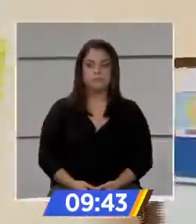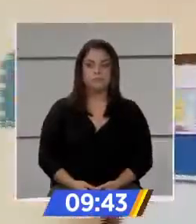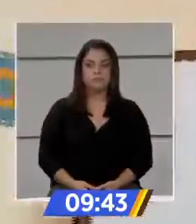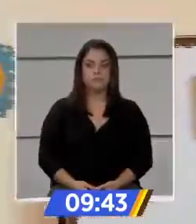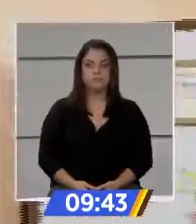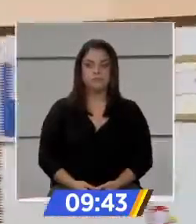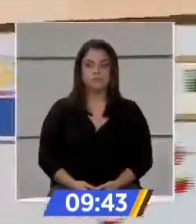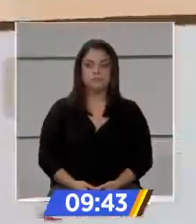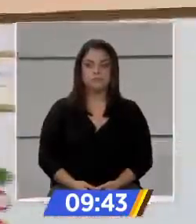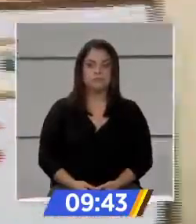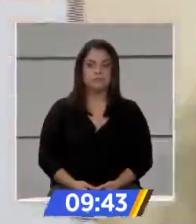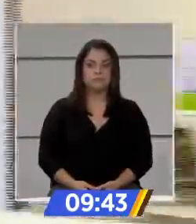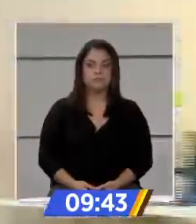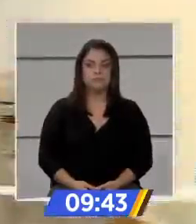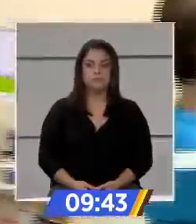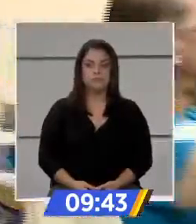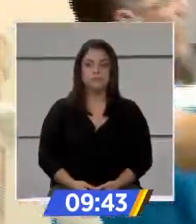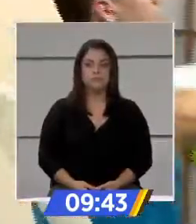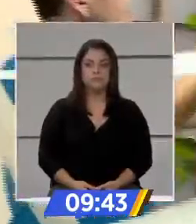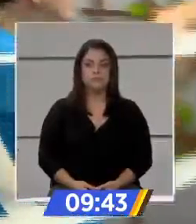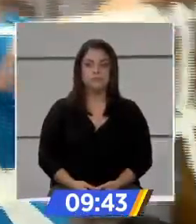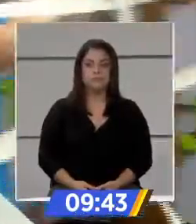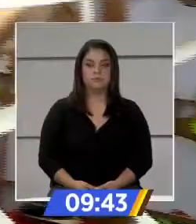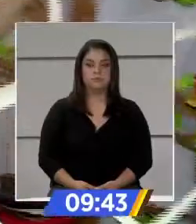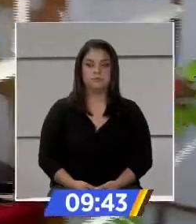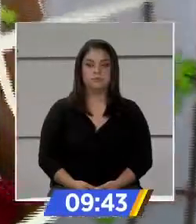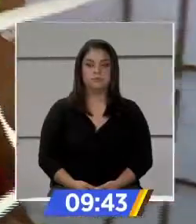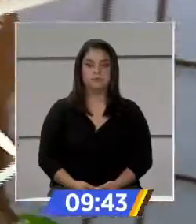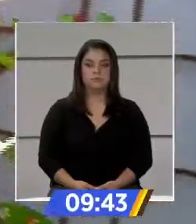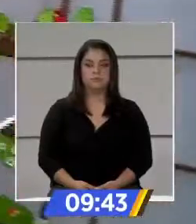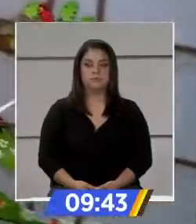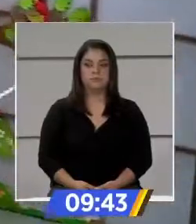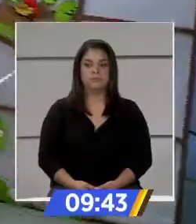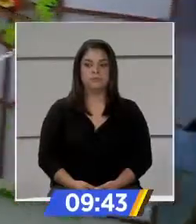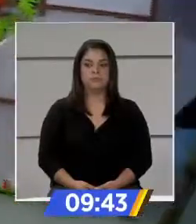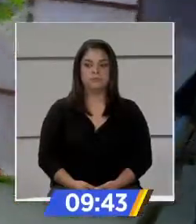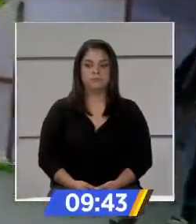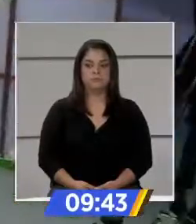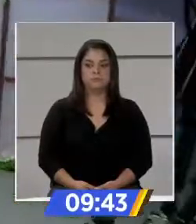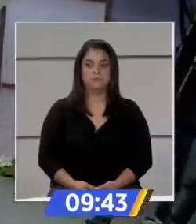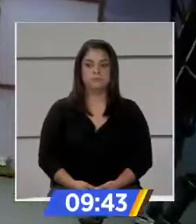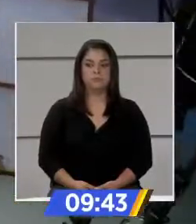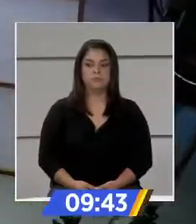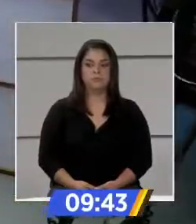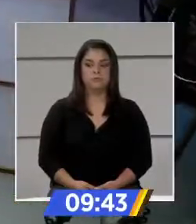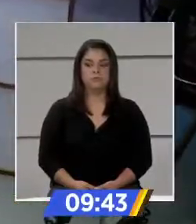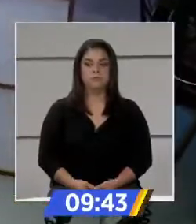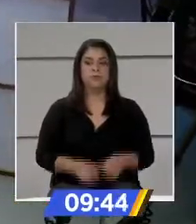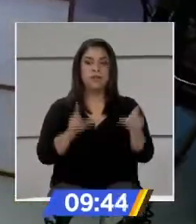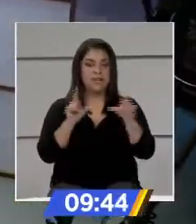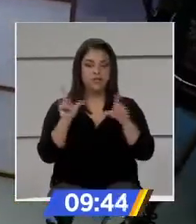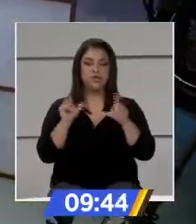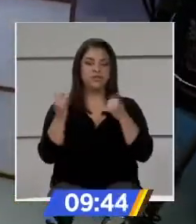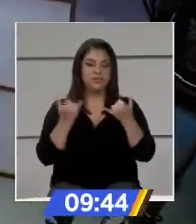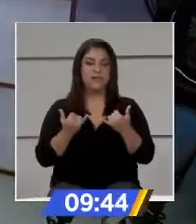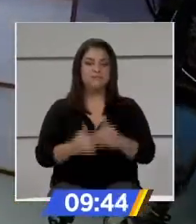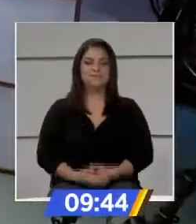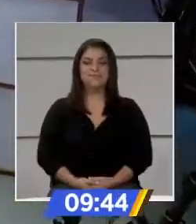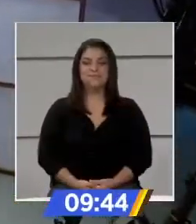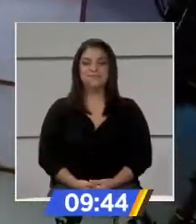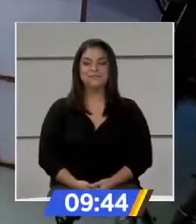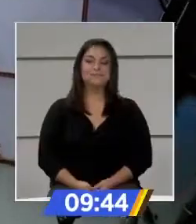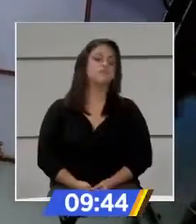más adecuado para pegar las bolitas. Sí. Listo, listo, ya. Y